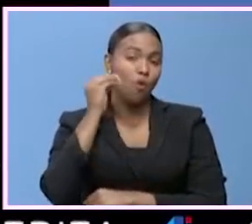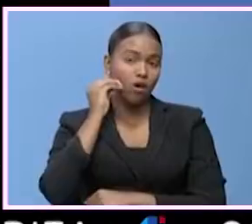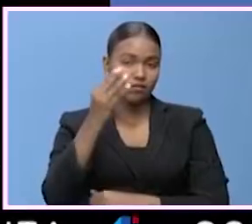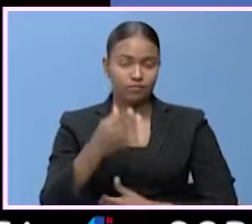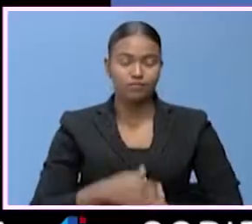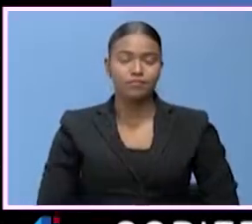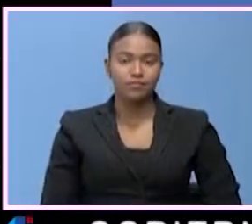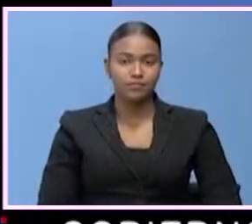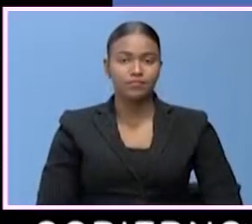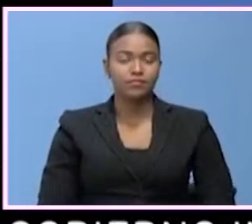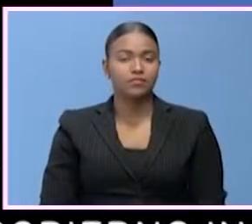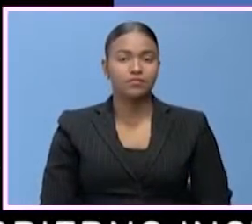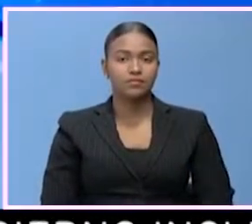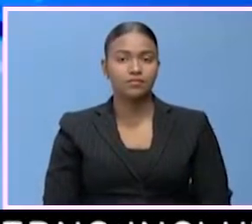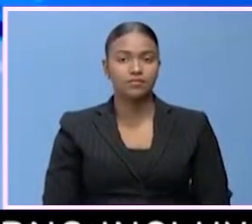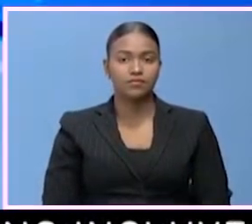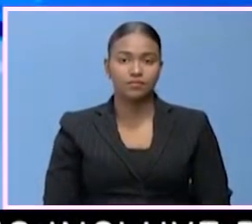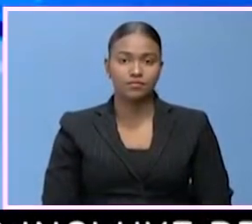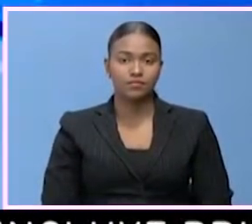hogar.